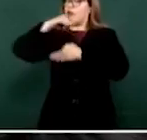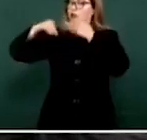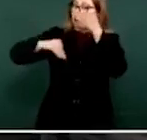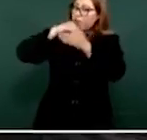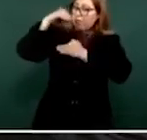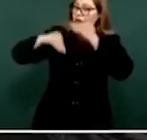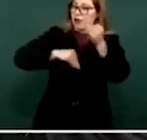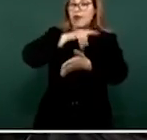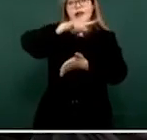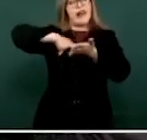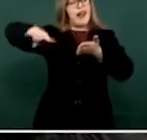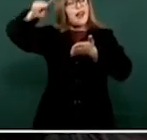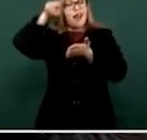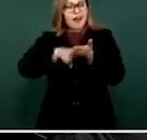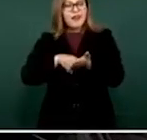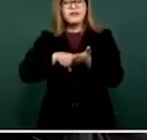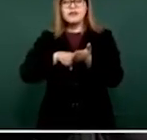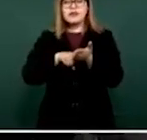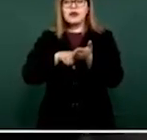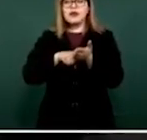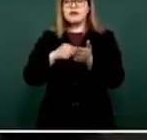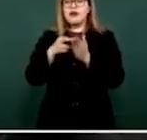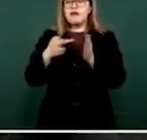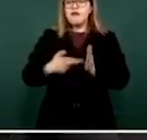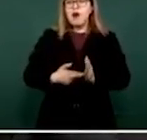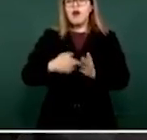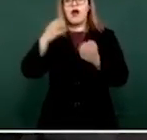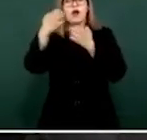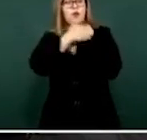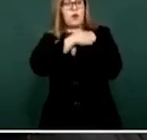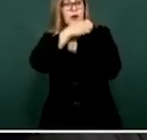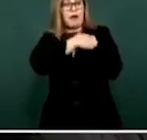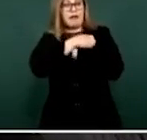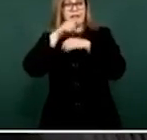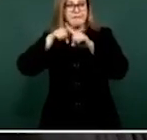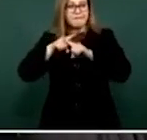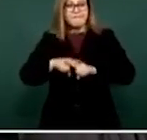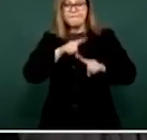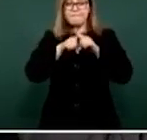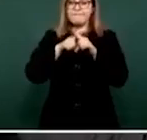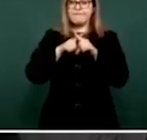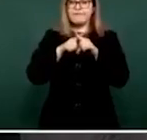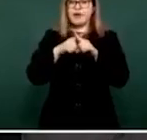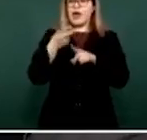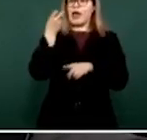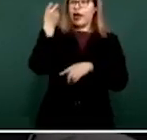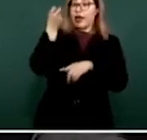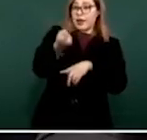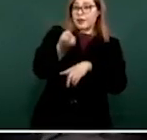Y se canceló la mal llamada reforma educativa. Y eso